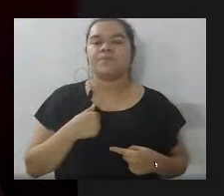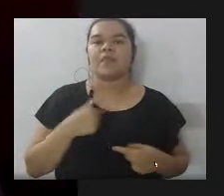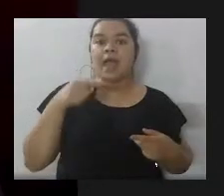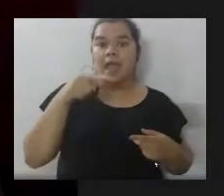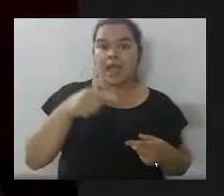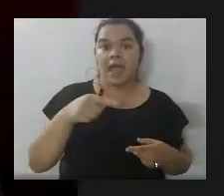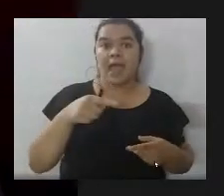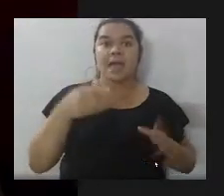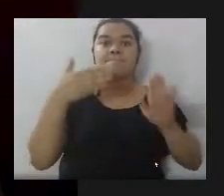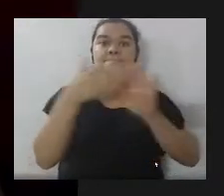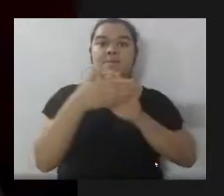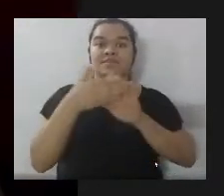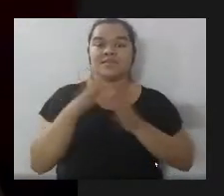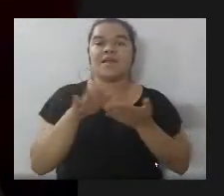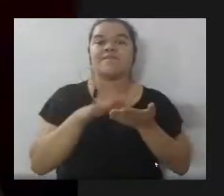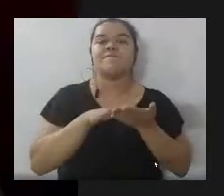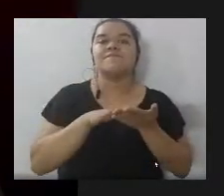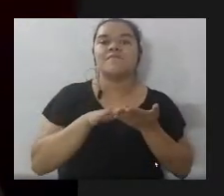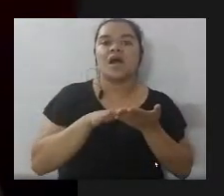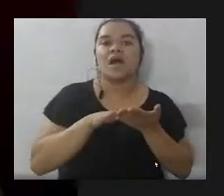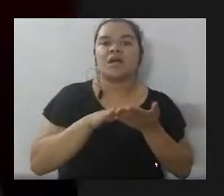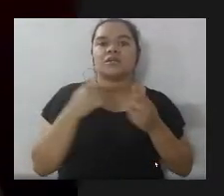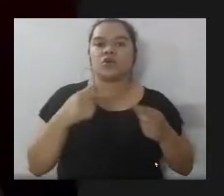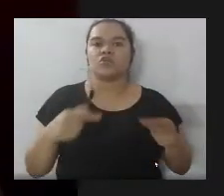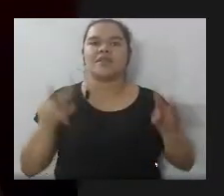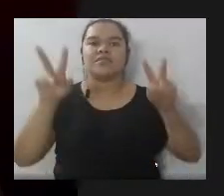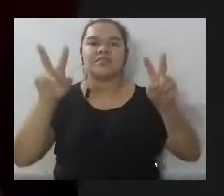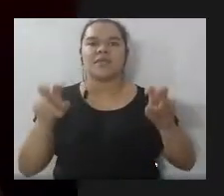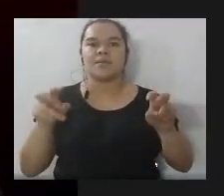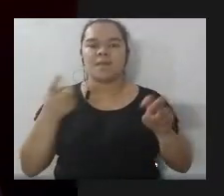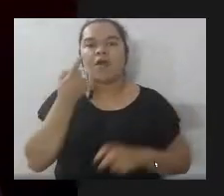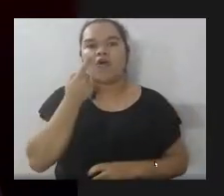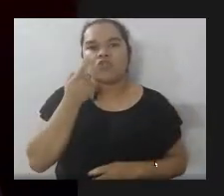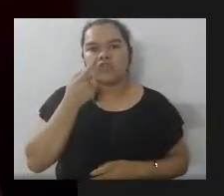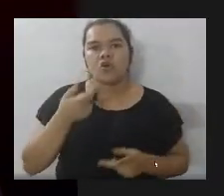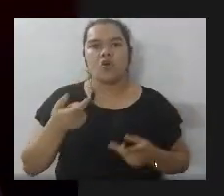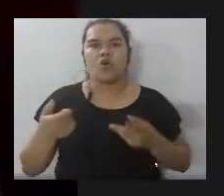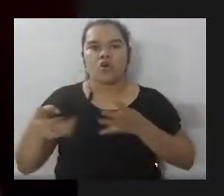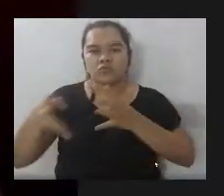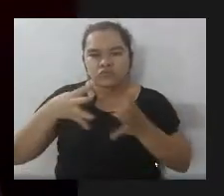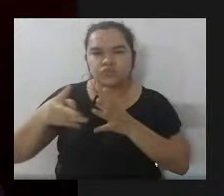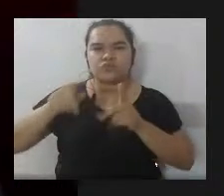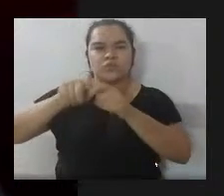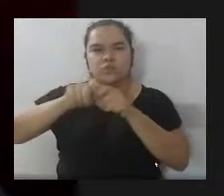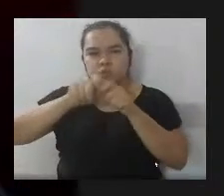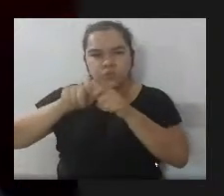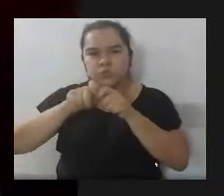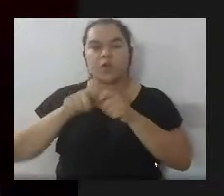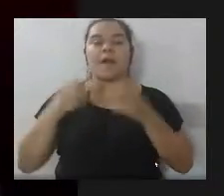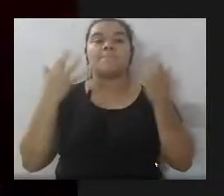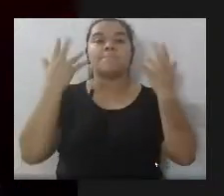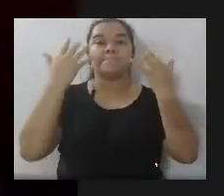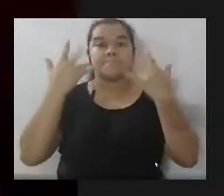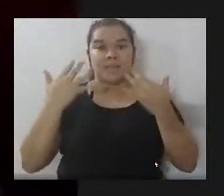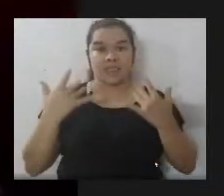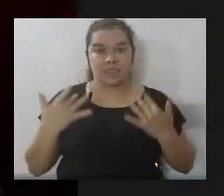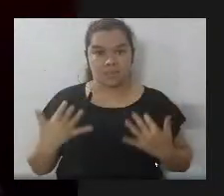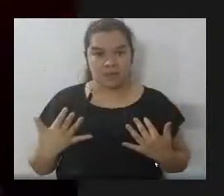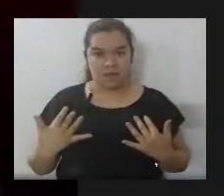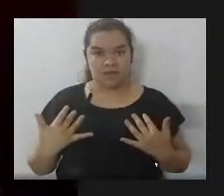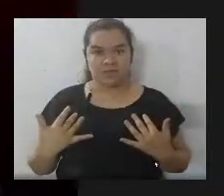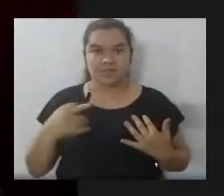partir de ahí, con todo lo que es la teoría de control, la matemática aplicada que